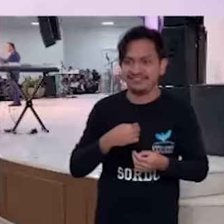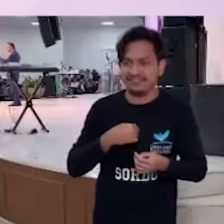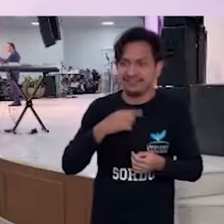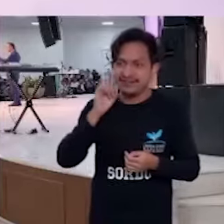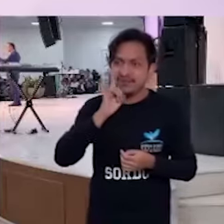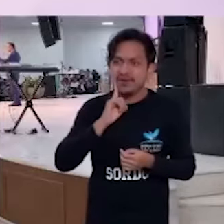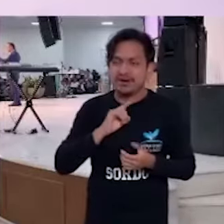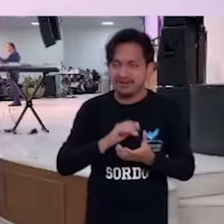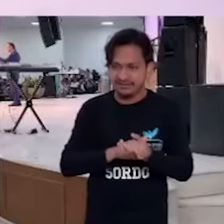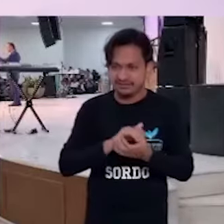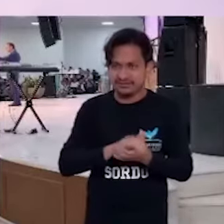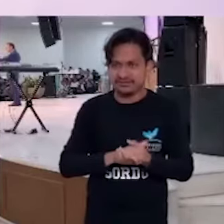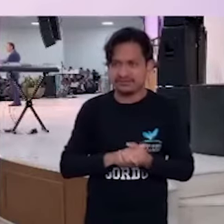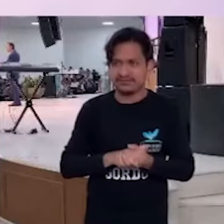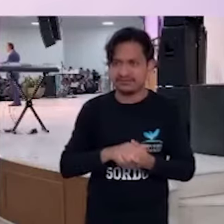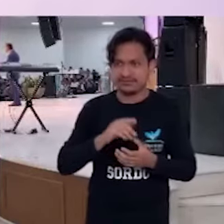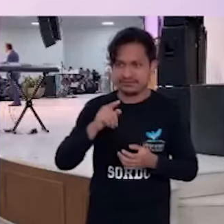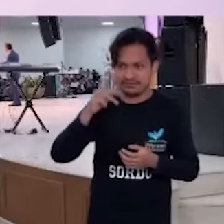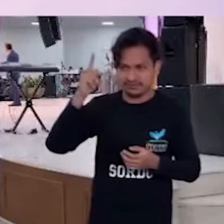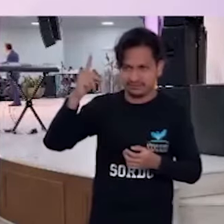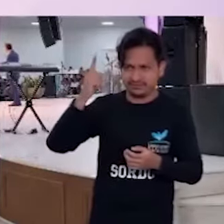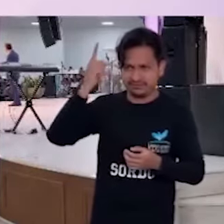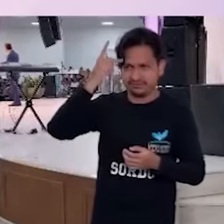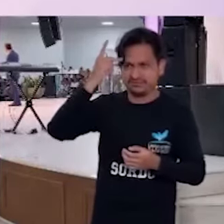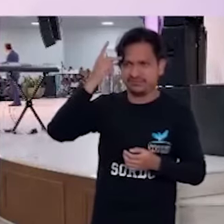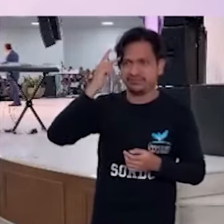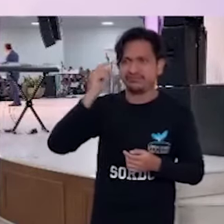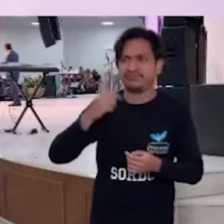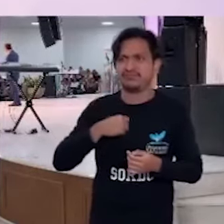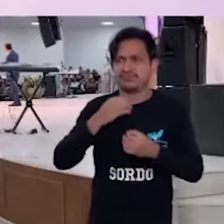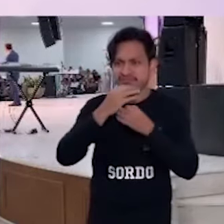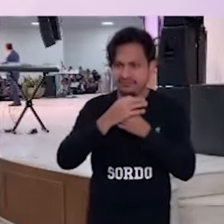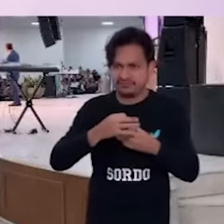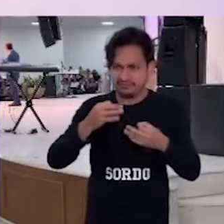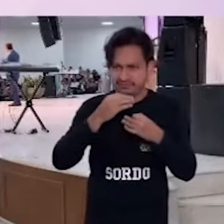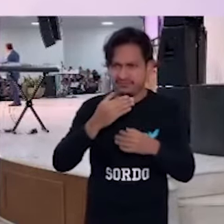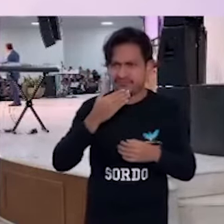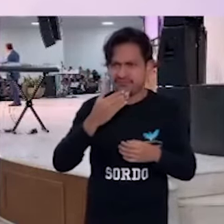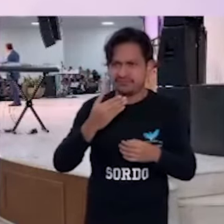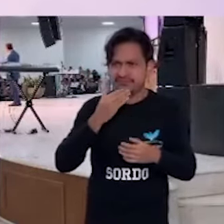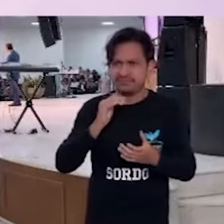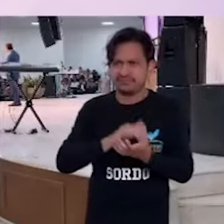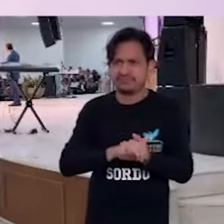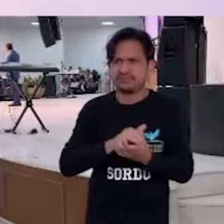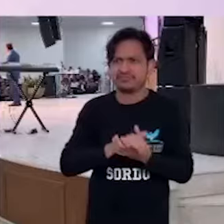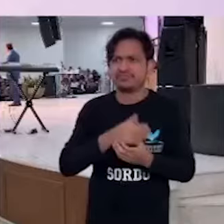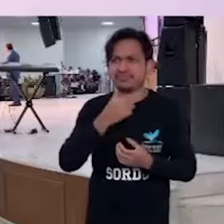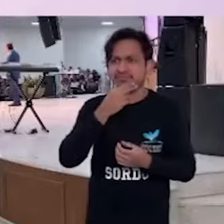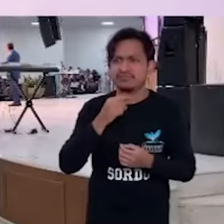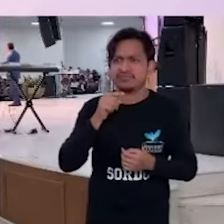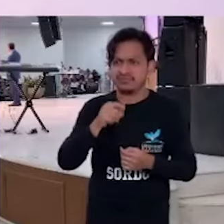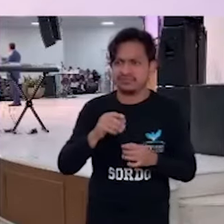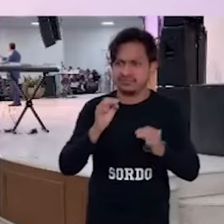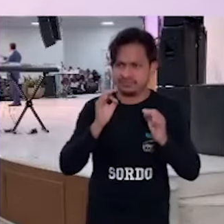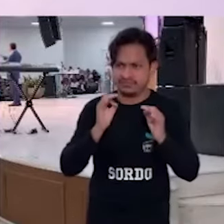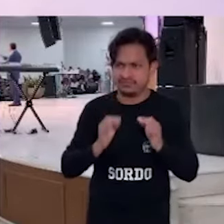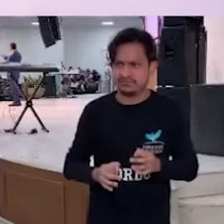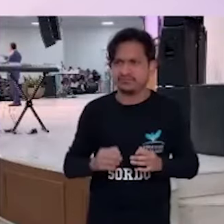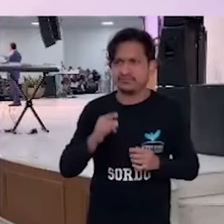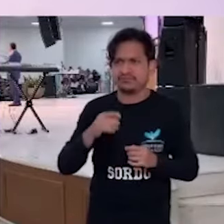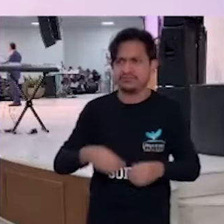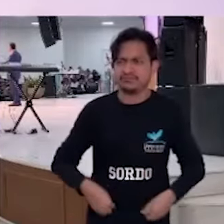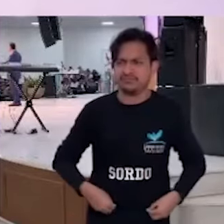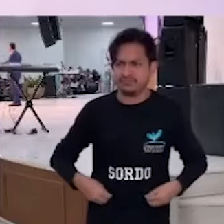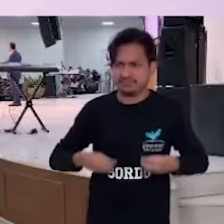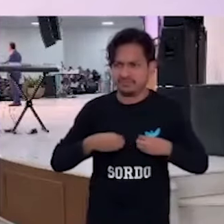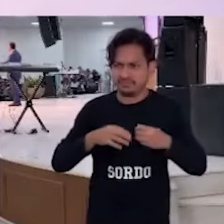¿Qué mejor testimonio que el de la propia esposa del pastor, ¿no? O de la esposa del líder. Porque los demás nos vemos aquí